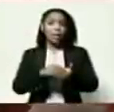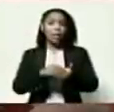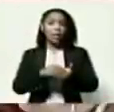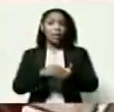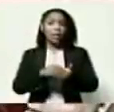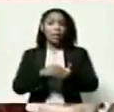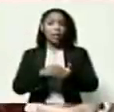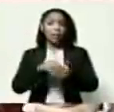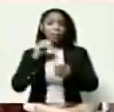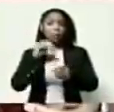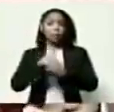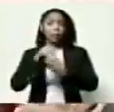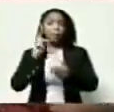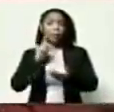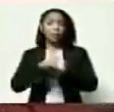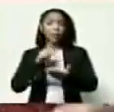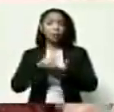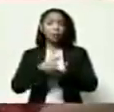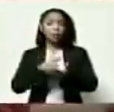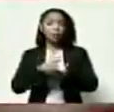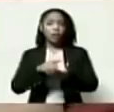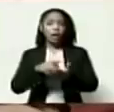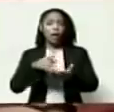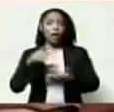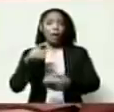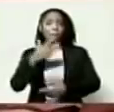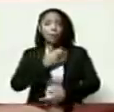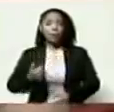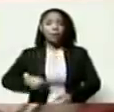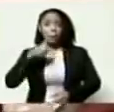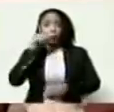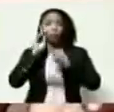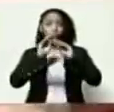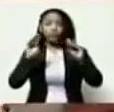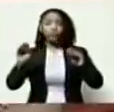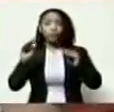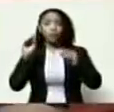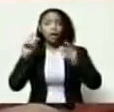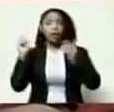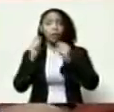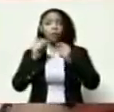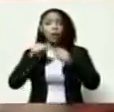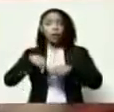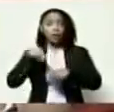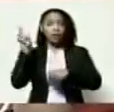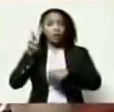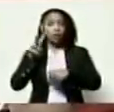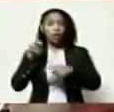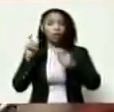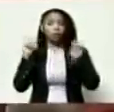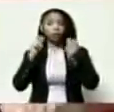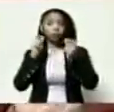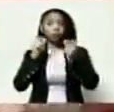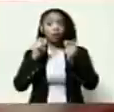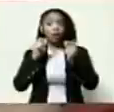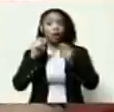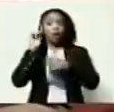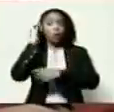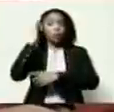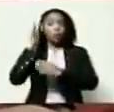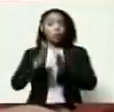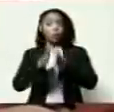mil intervenciones del presidente Nicolás Maduro llamando al diálogo aquí en Venezuela. Por eso aquí hay diálogo todos los días. El Congreso del Partido es un gran